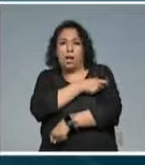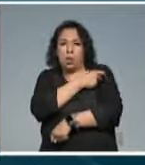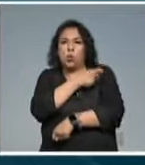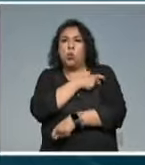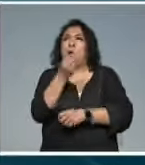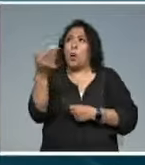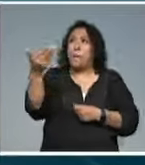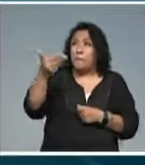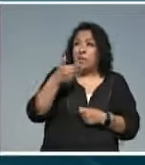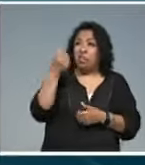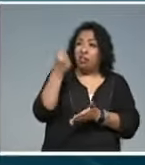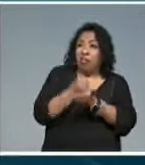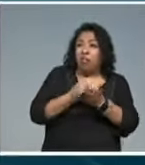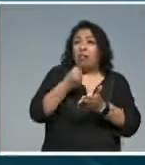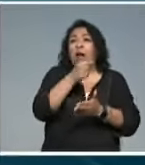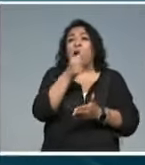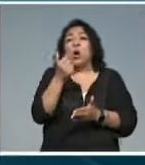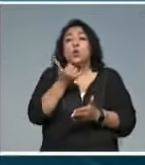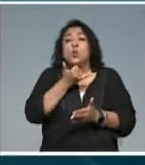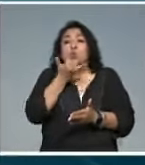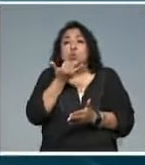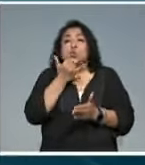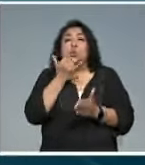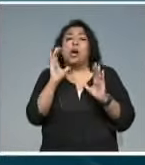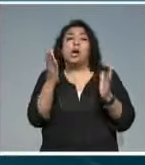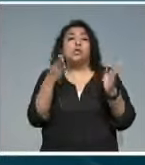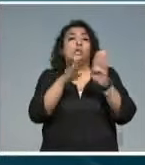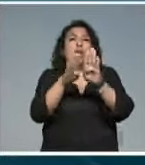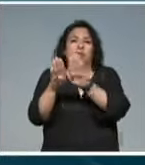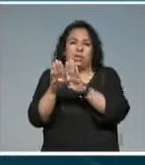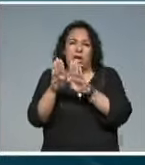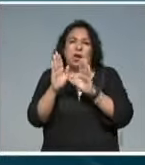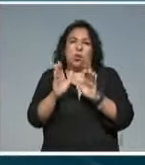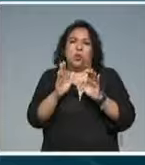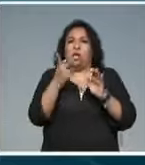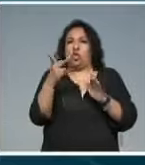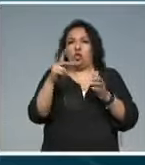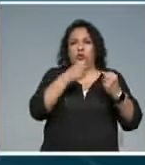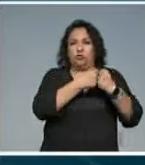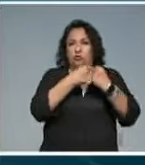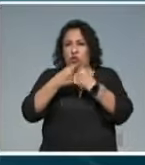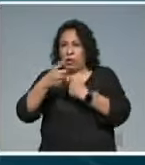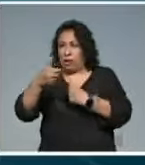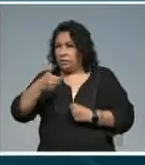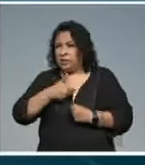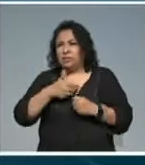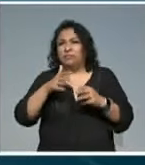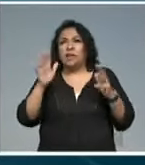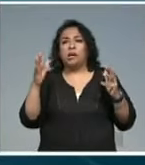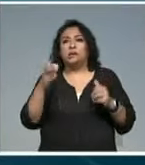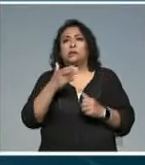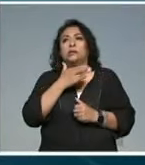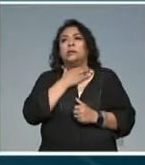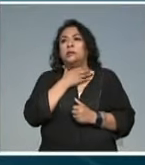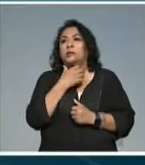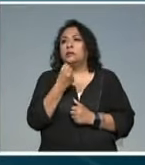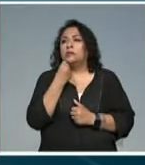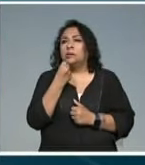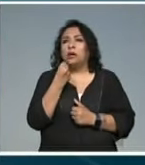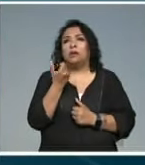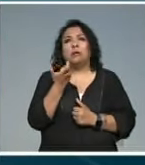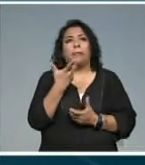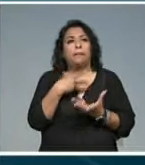las exigencias de ciertas precauciones y cuarentenas solicitadas de ambos lados de las fronteras. Llegó a asfixiar totalmente el